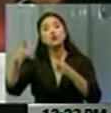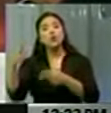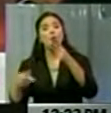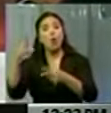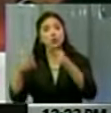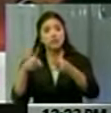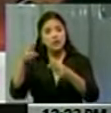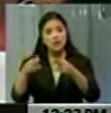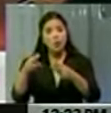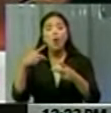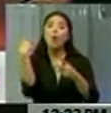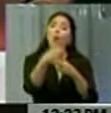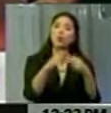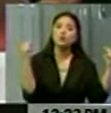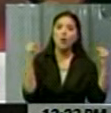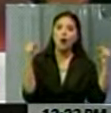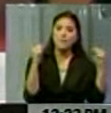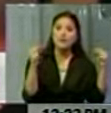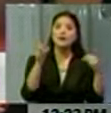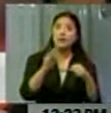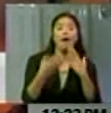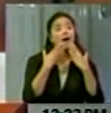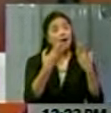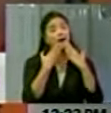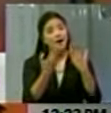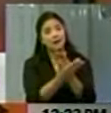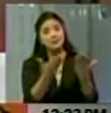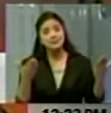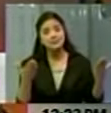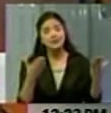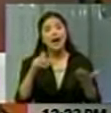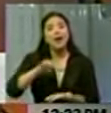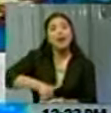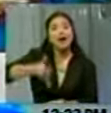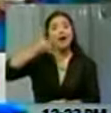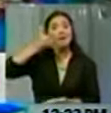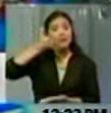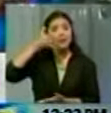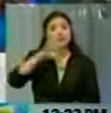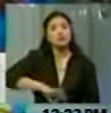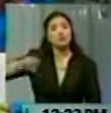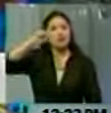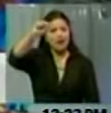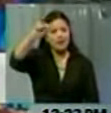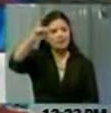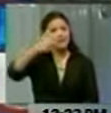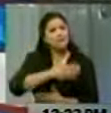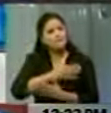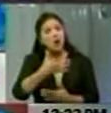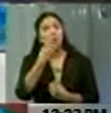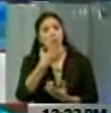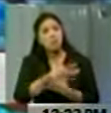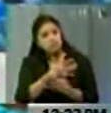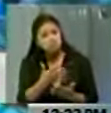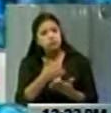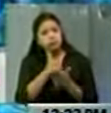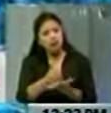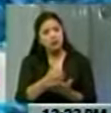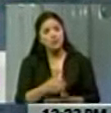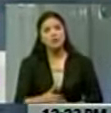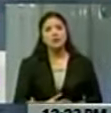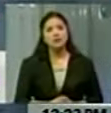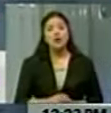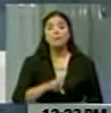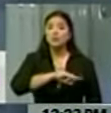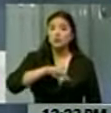y también en Mérida, en Ejido. Hay que darle las gracias a la CanTV socialista, que ha puesto buena parte, buen apoyo, para